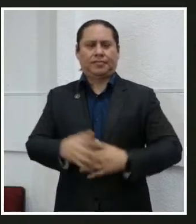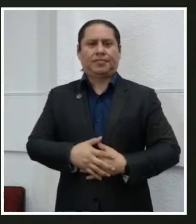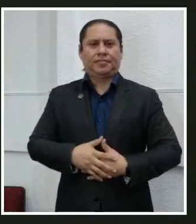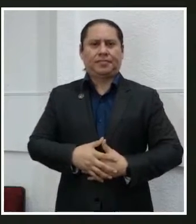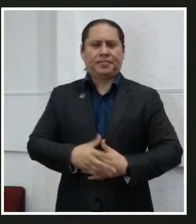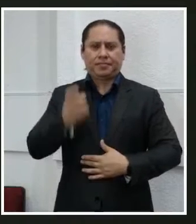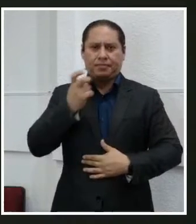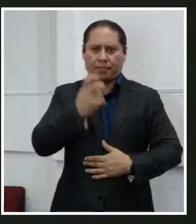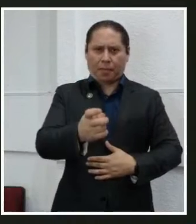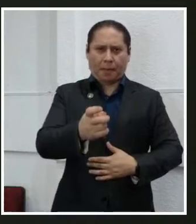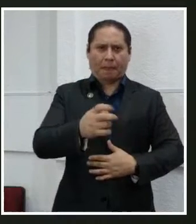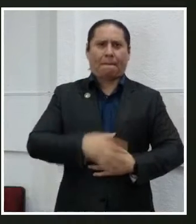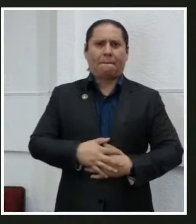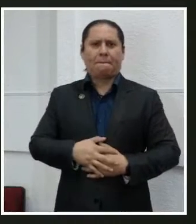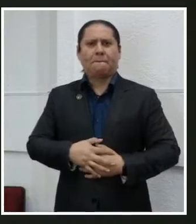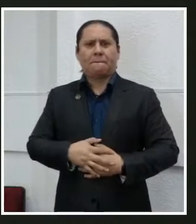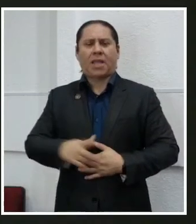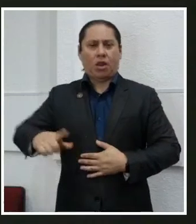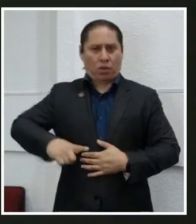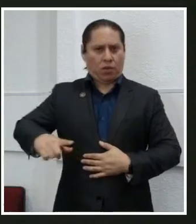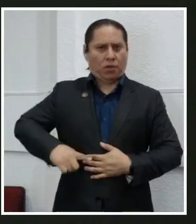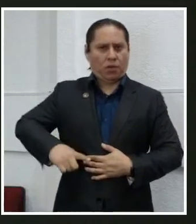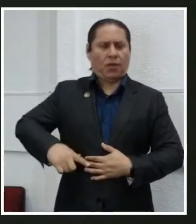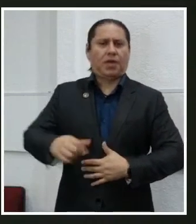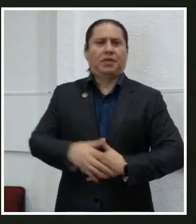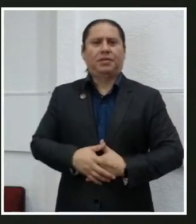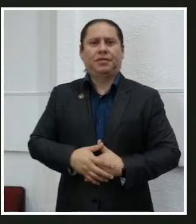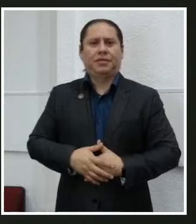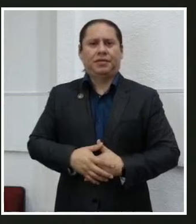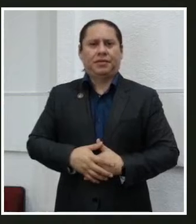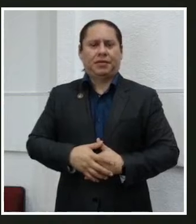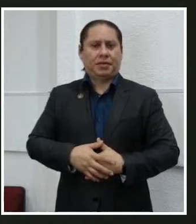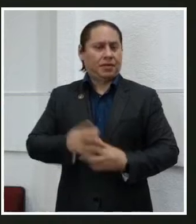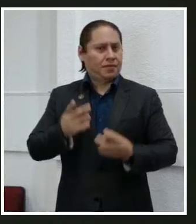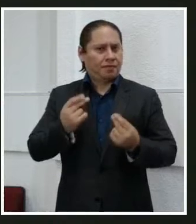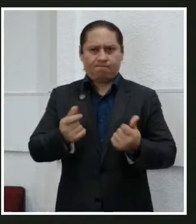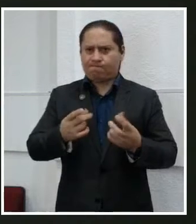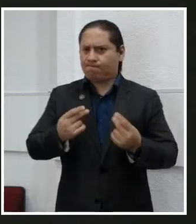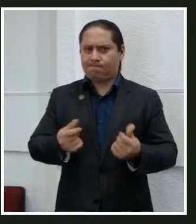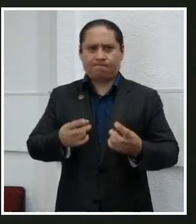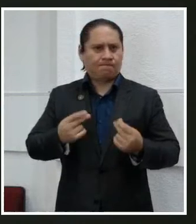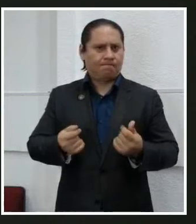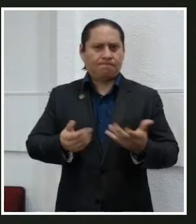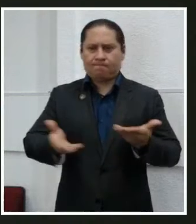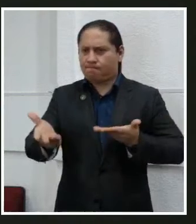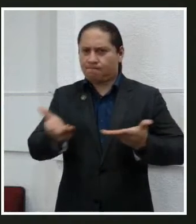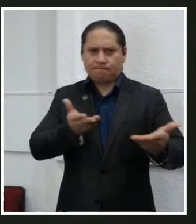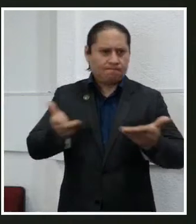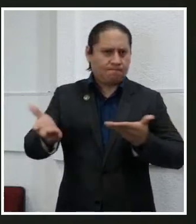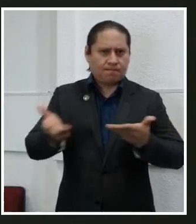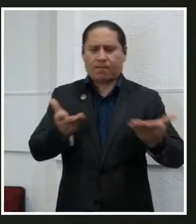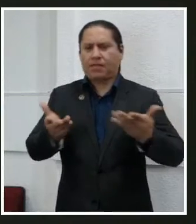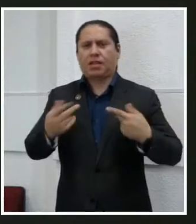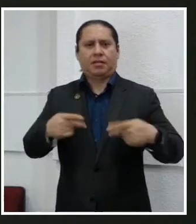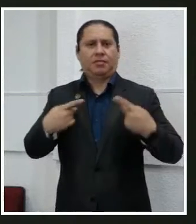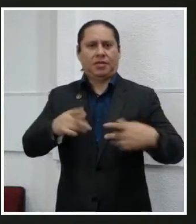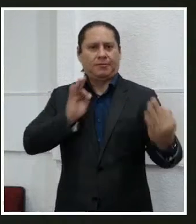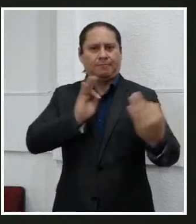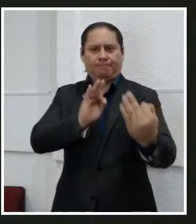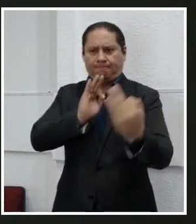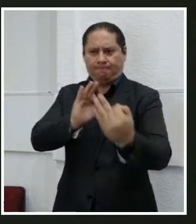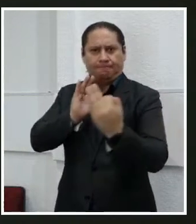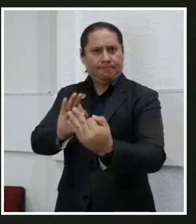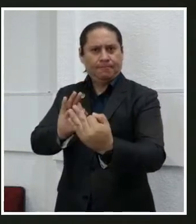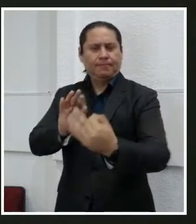ser este nivel gubernamental el inmediato que interactúa con la población,